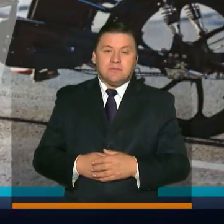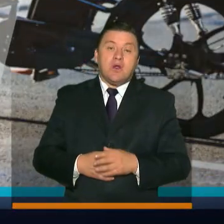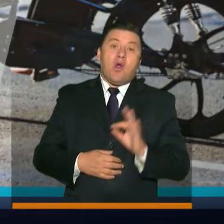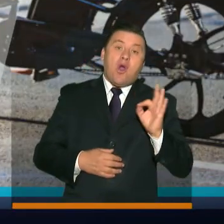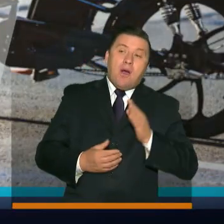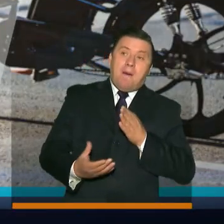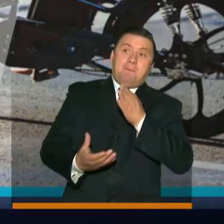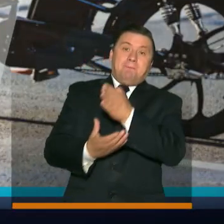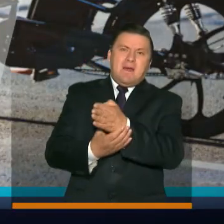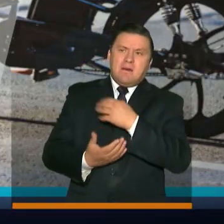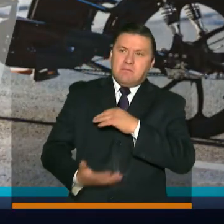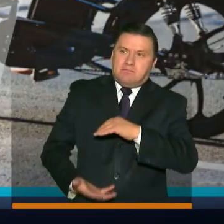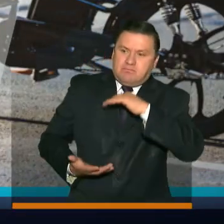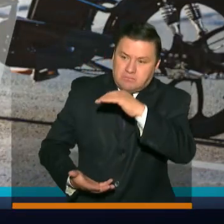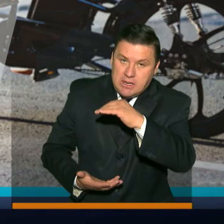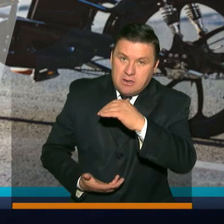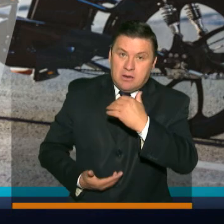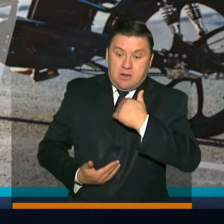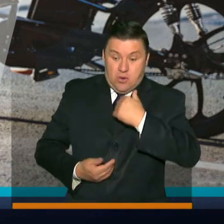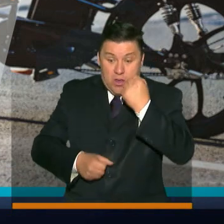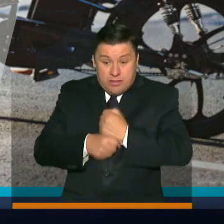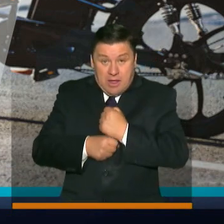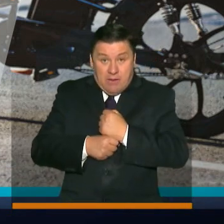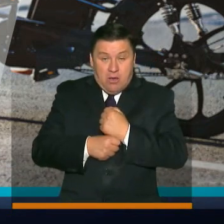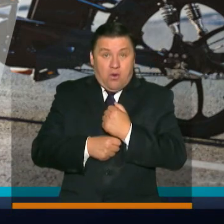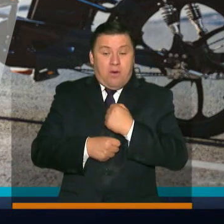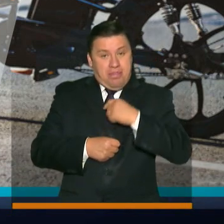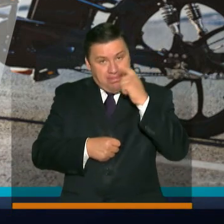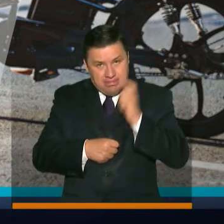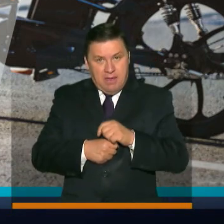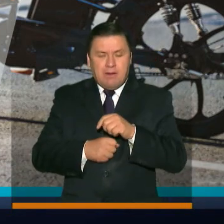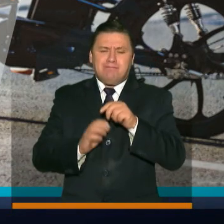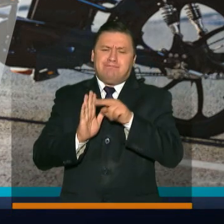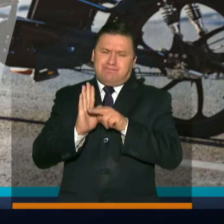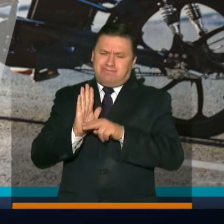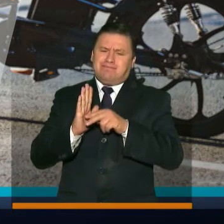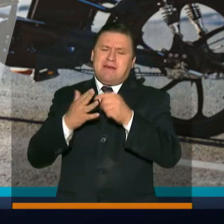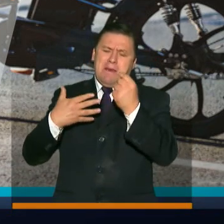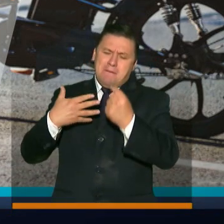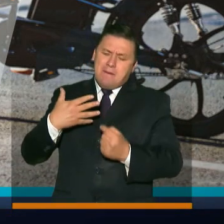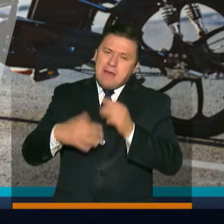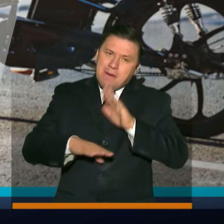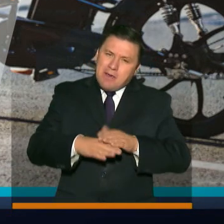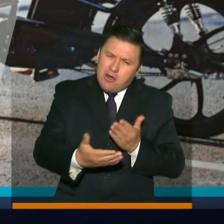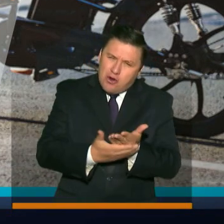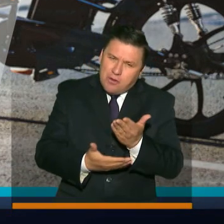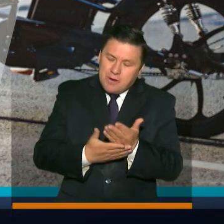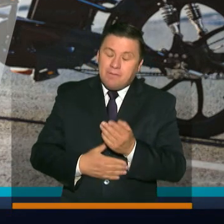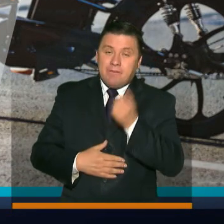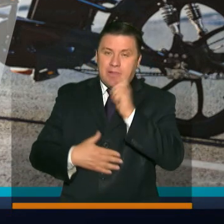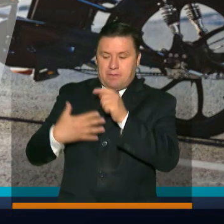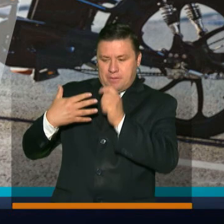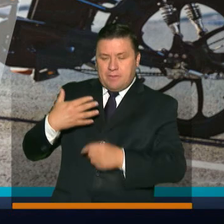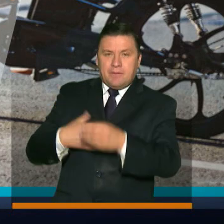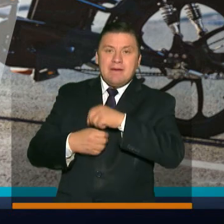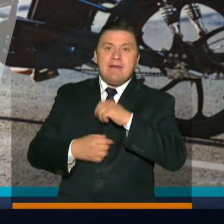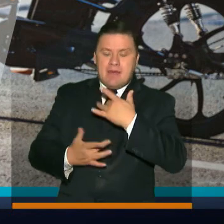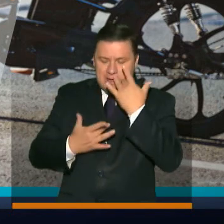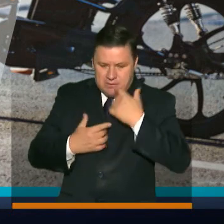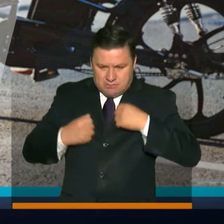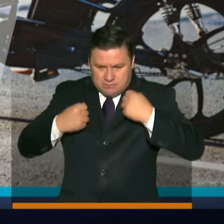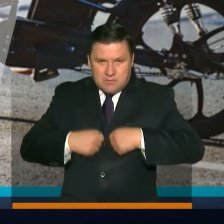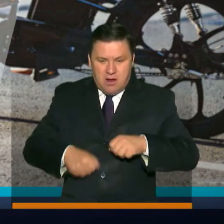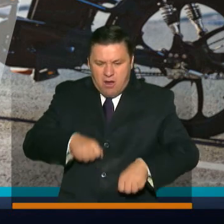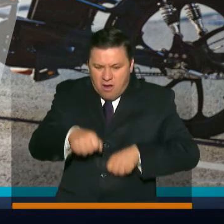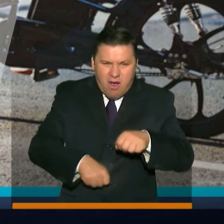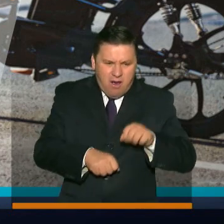Domicilios y mensajería. Para quienes trabajan en este sector se emitieron diferentes recomendaciones. Se debe realizar la limpieza y desinfección